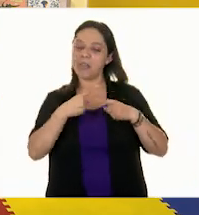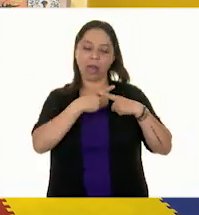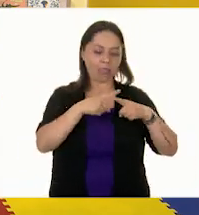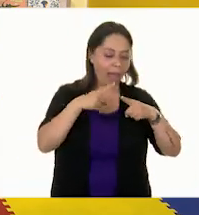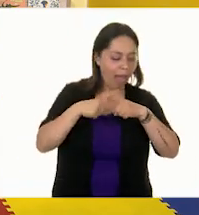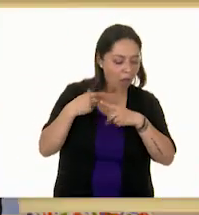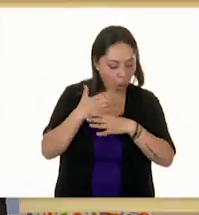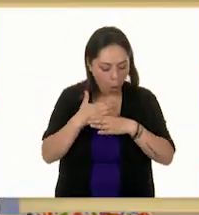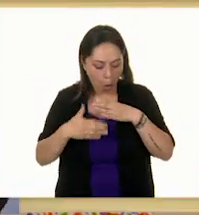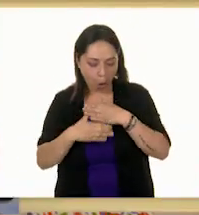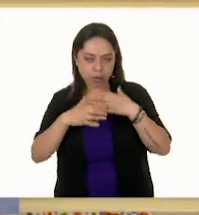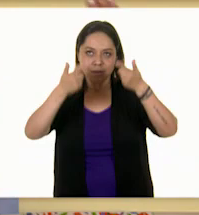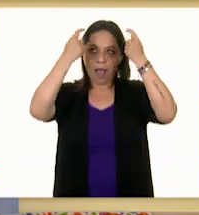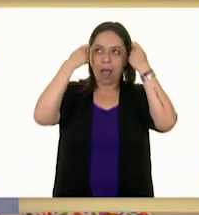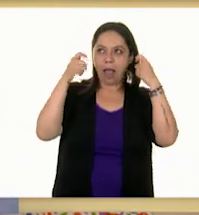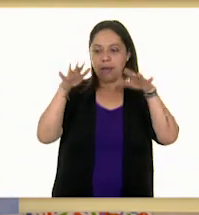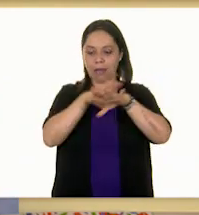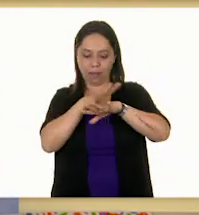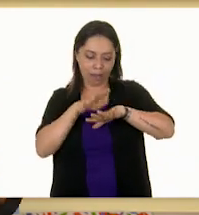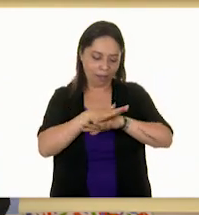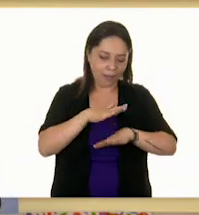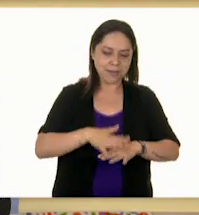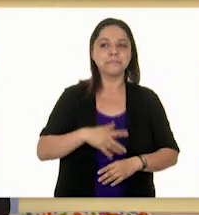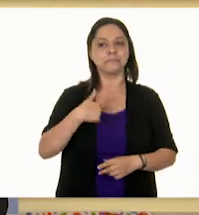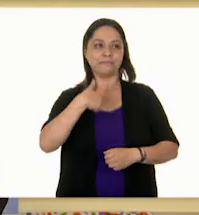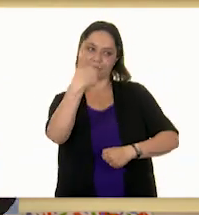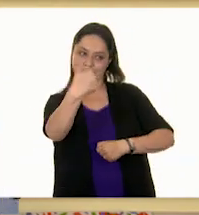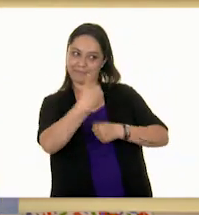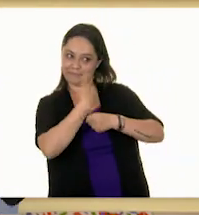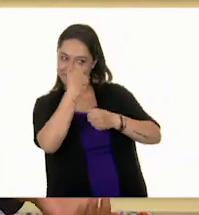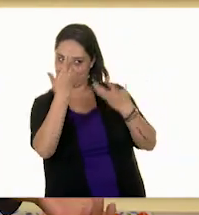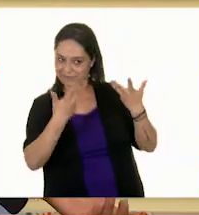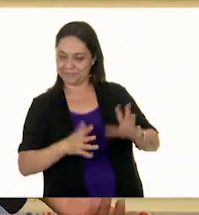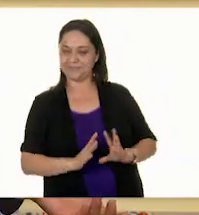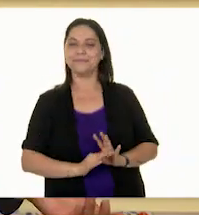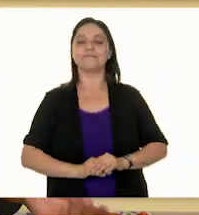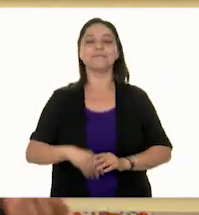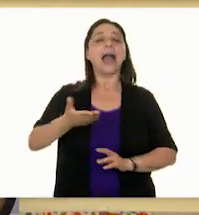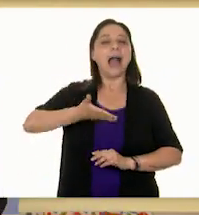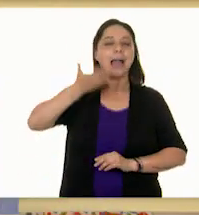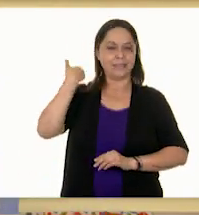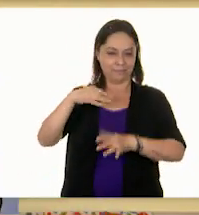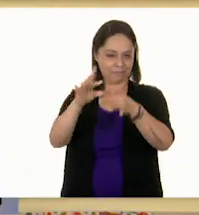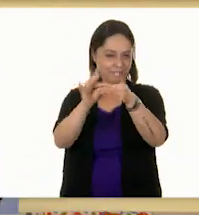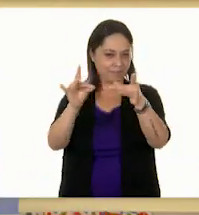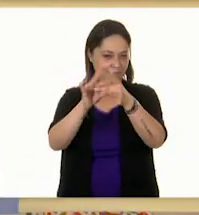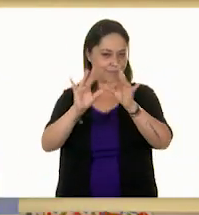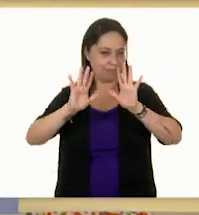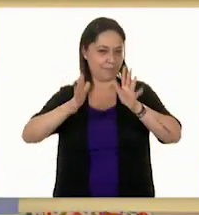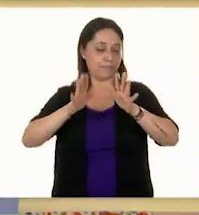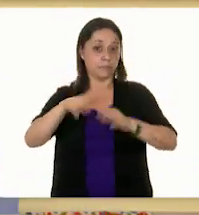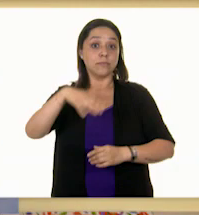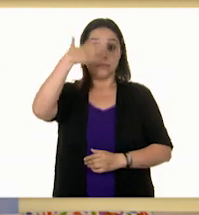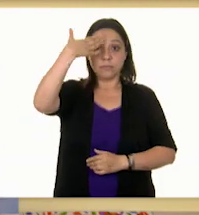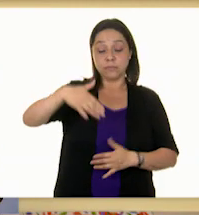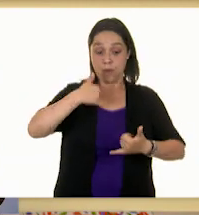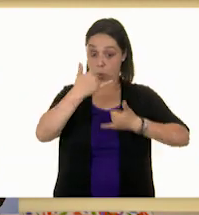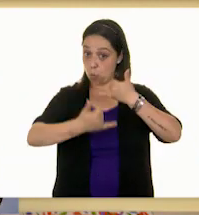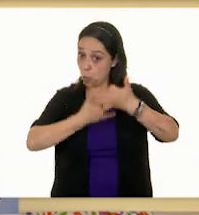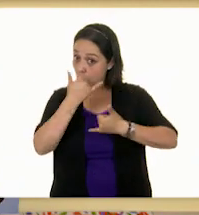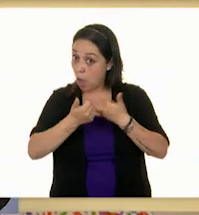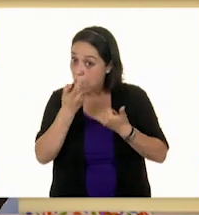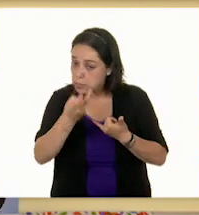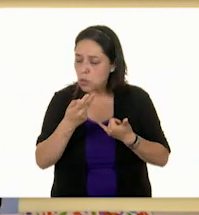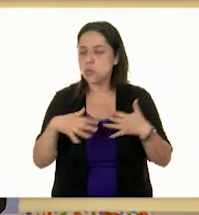voz. Me descubriste, Adriana. Como ya lo hemos platicado, el juego es una actividad